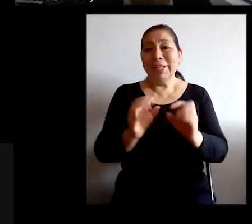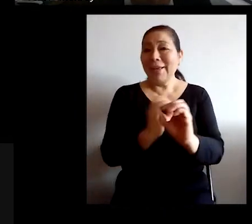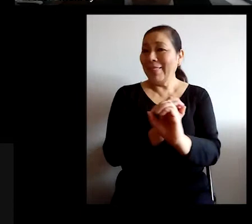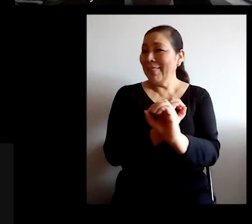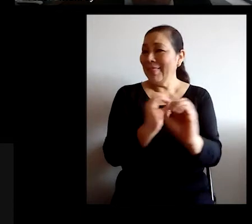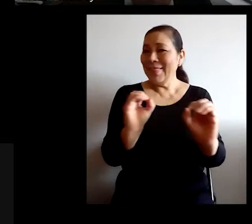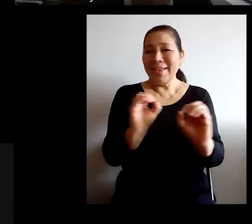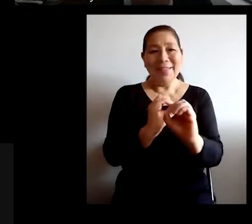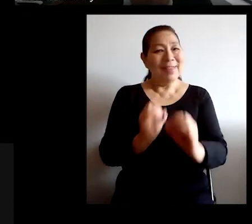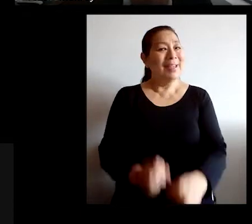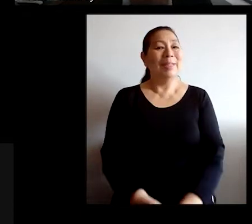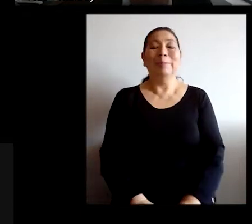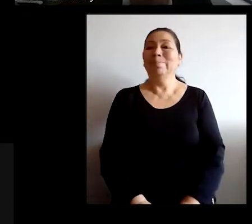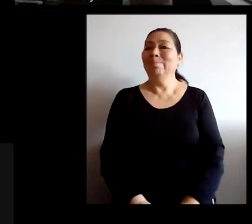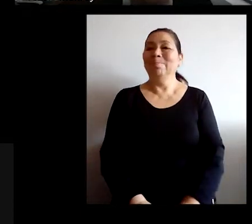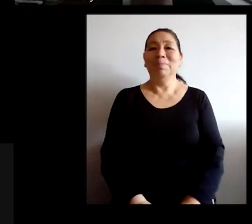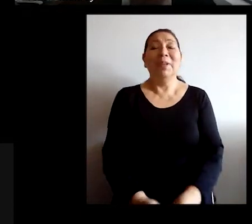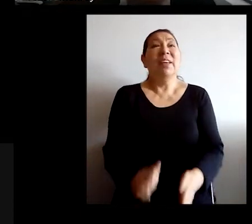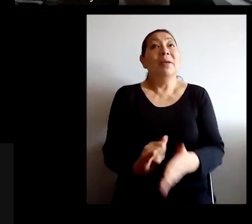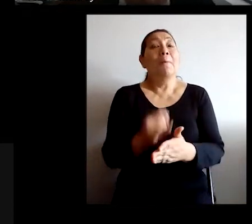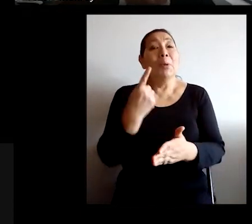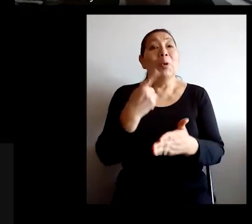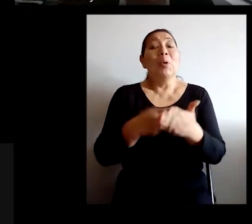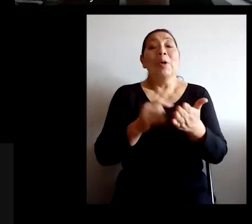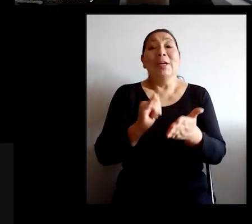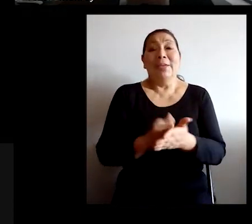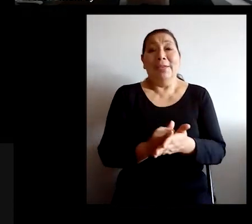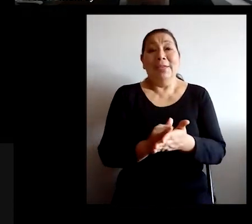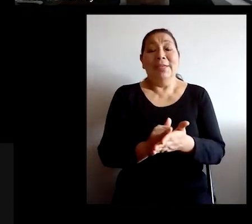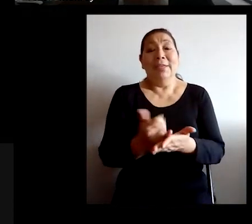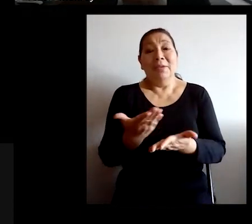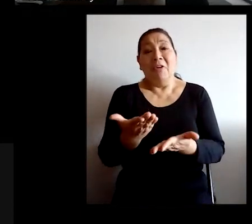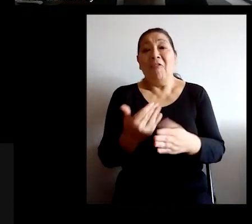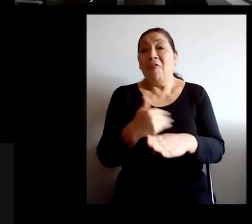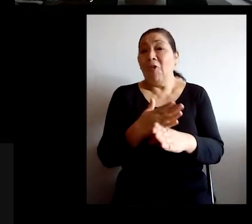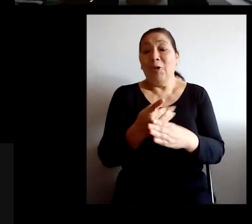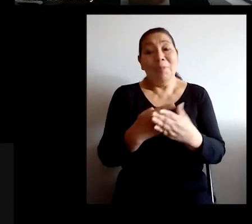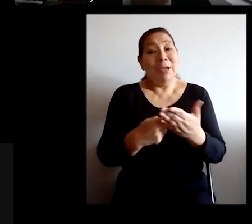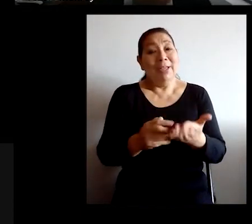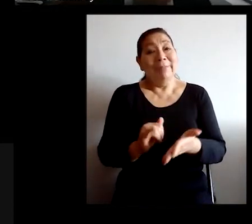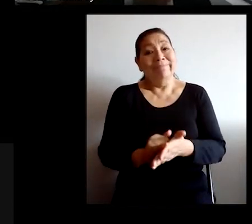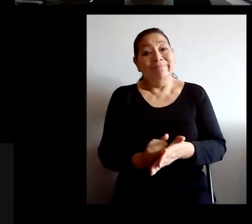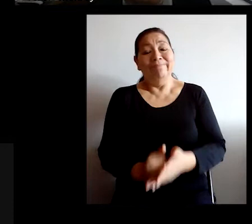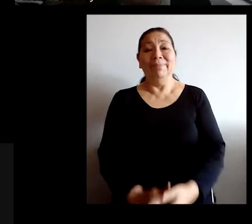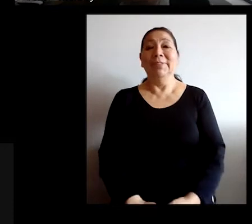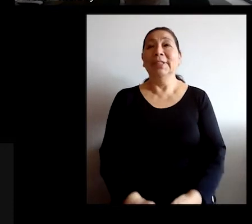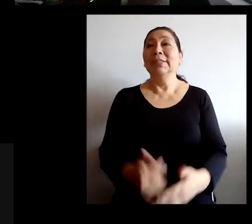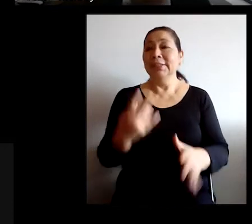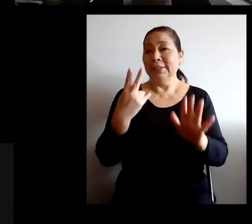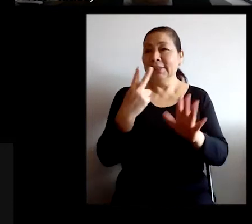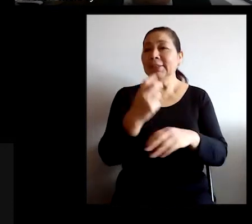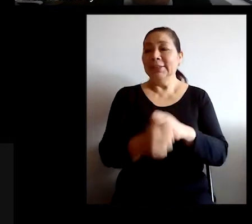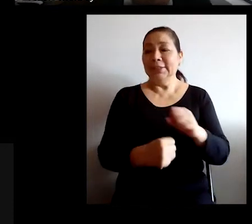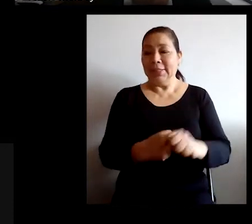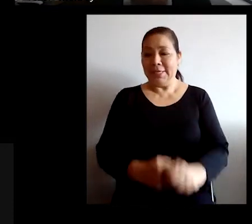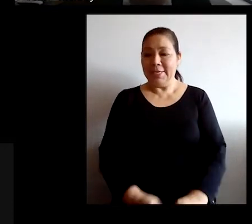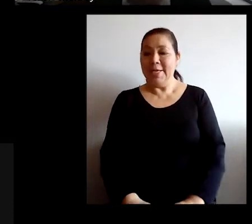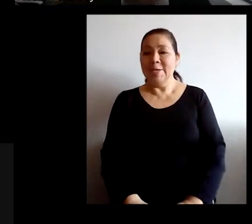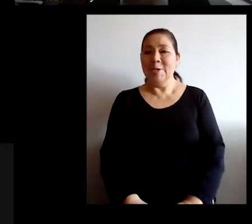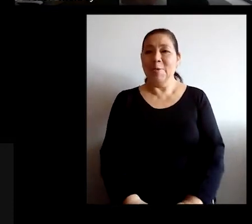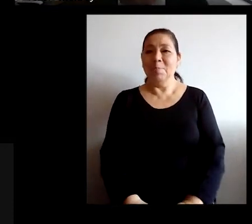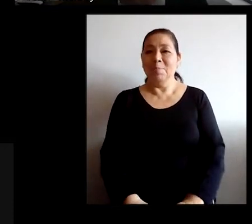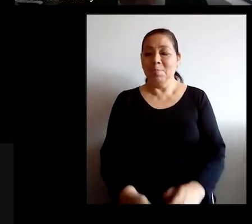discusión jamás, y que por lo tanto motivó que hace 7 años mi